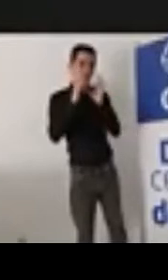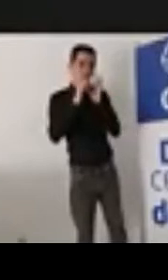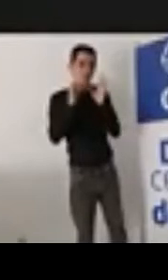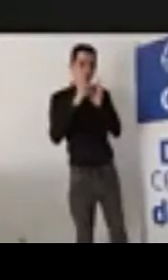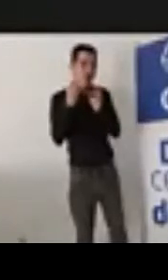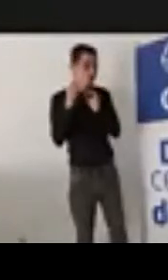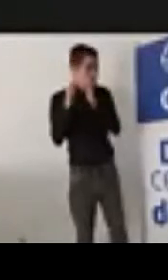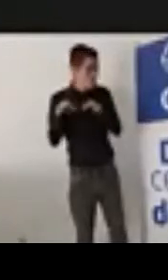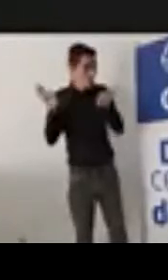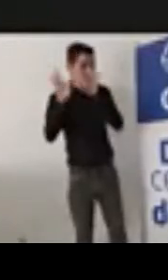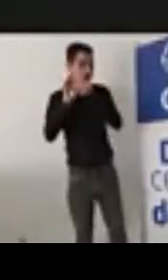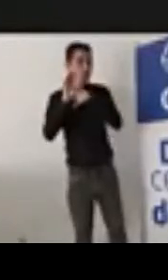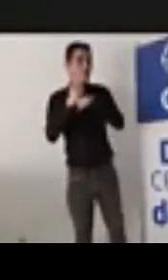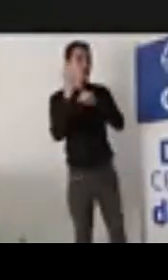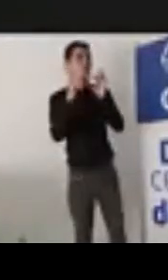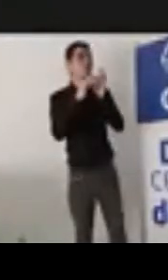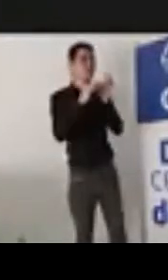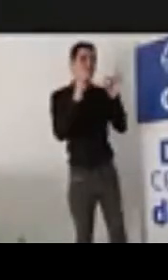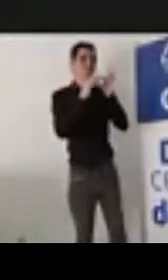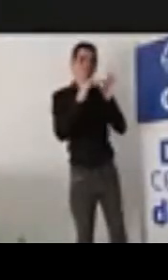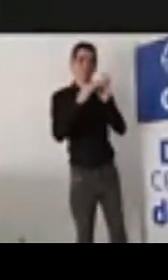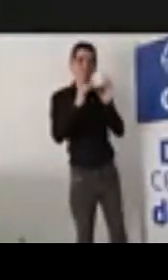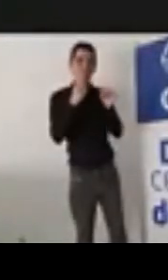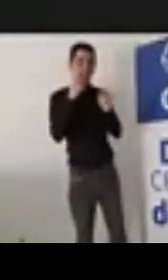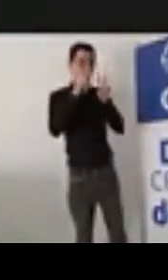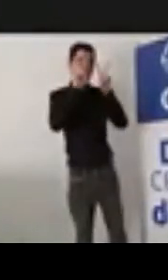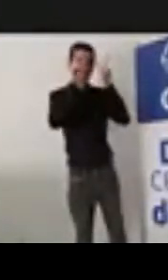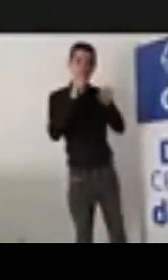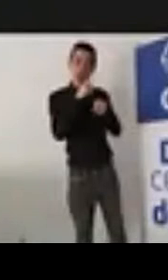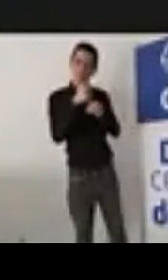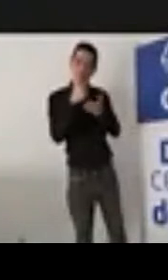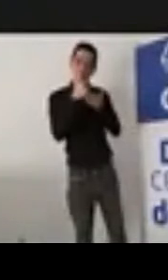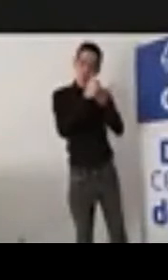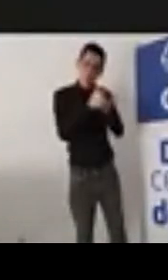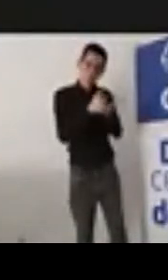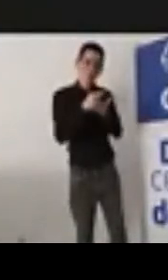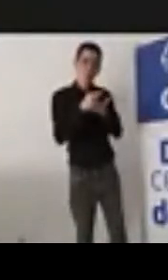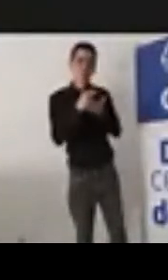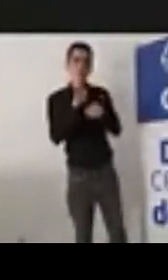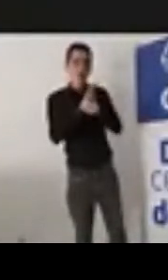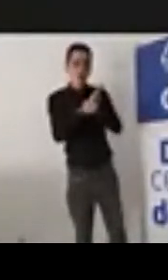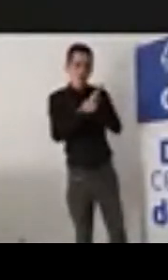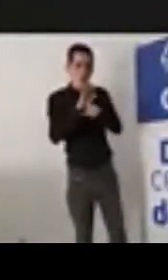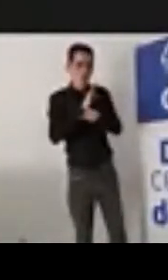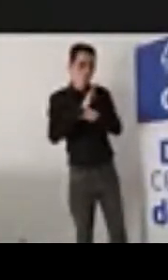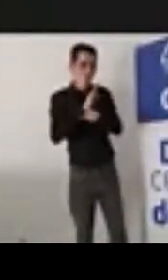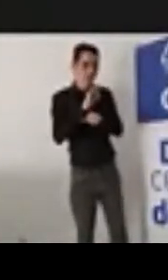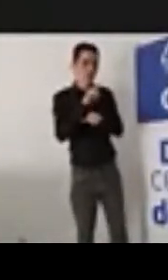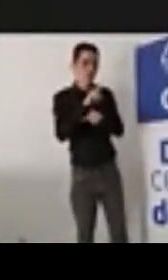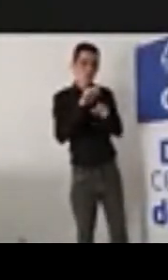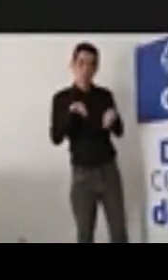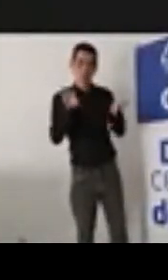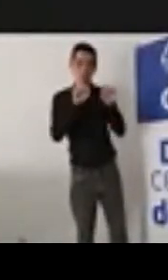discusión que los implica a ellos, no solo por la posibilidad que tienen de incidir, sino porque todo lo que estamos discutiendo alrededor de los